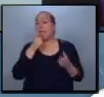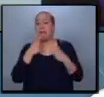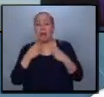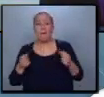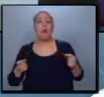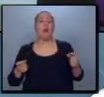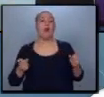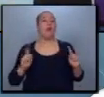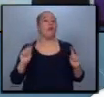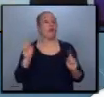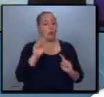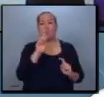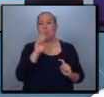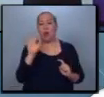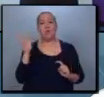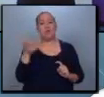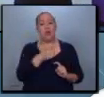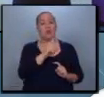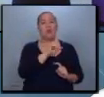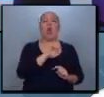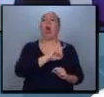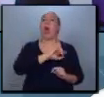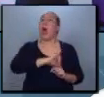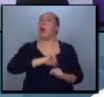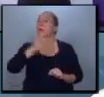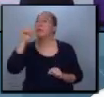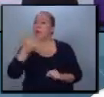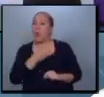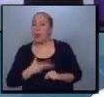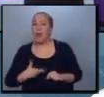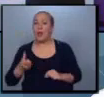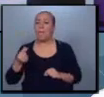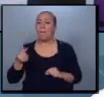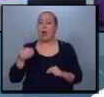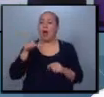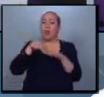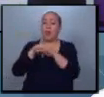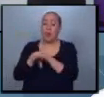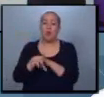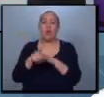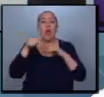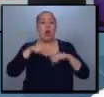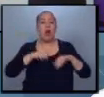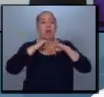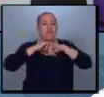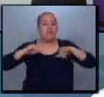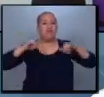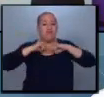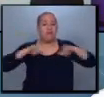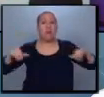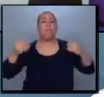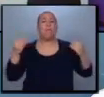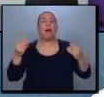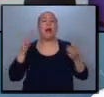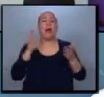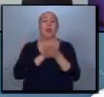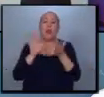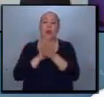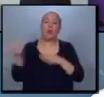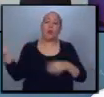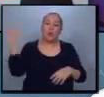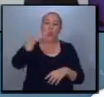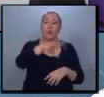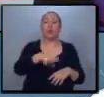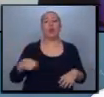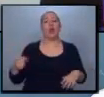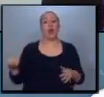sin embargo, no, digamos, se lo dijo al dueño, guardó el dinero. Sí, sí. Y de hecho están haciendo una campaña para que se presenten nuevamente. Bueno, tampoco no los quieren